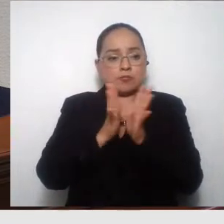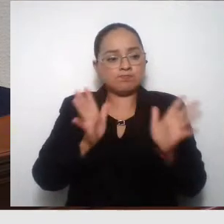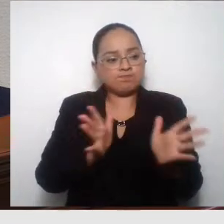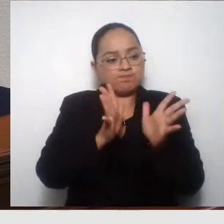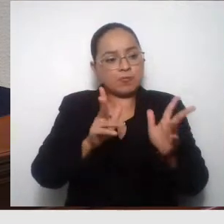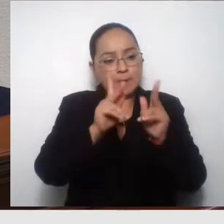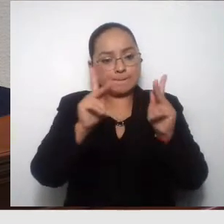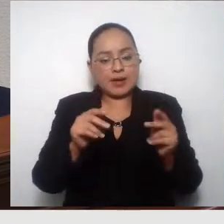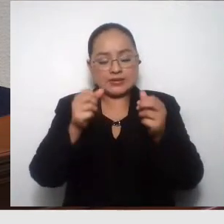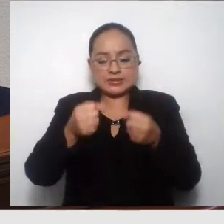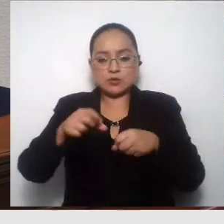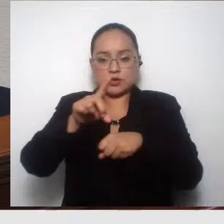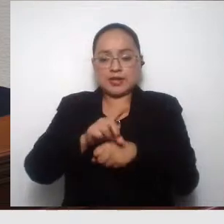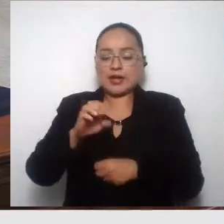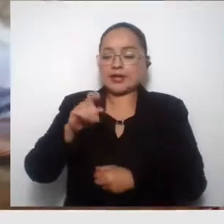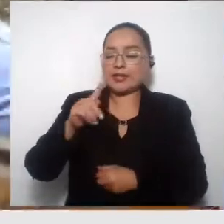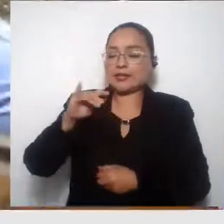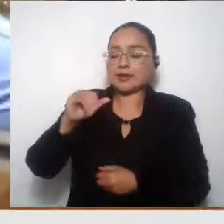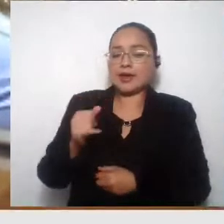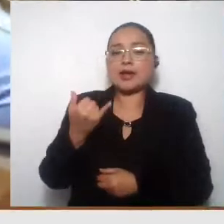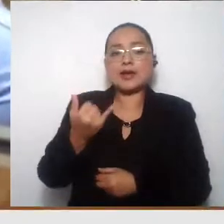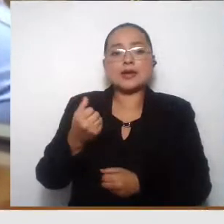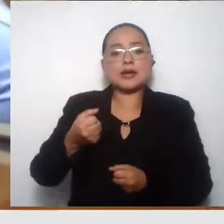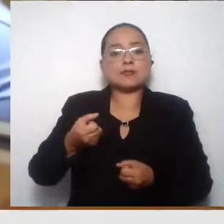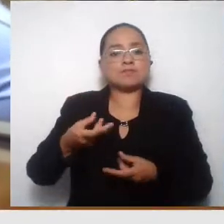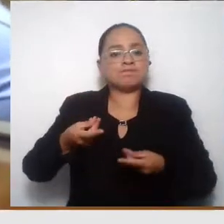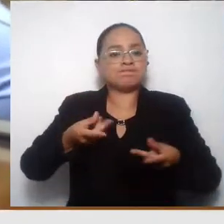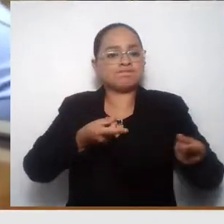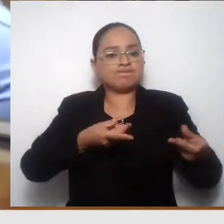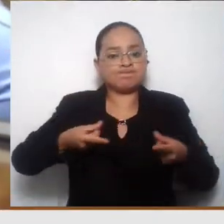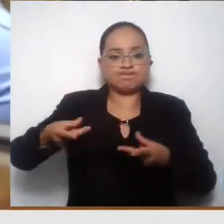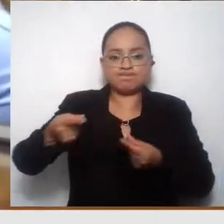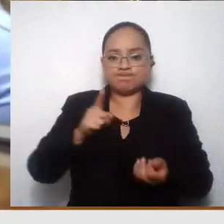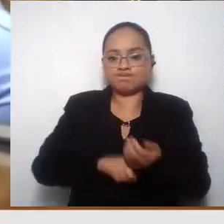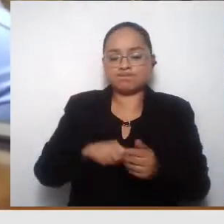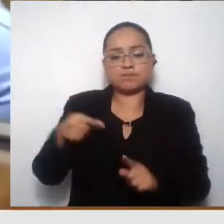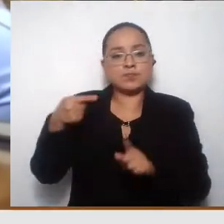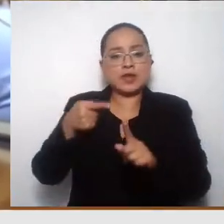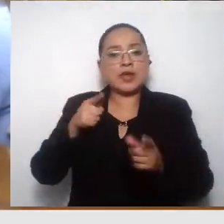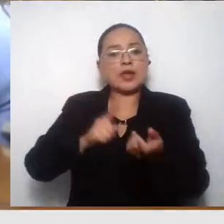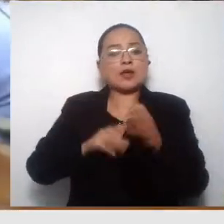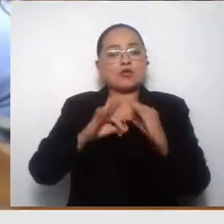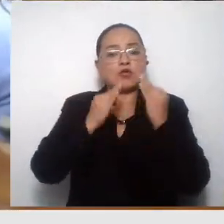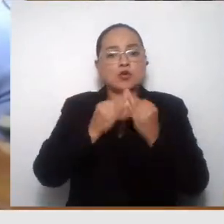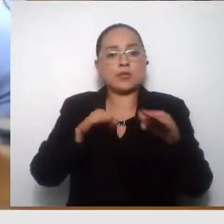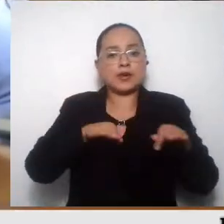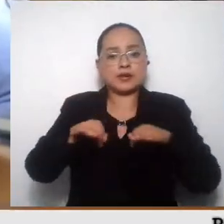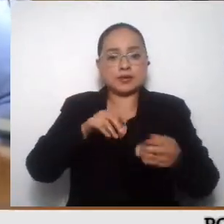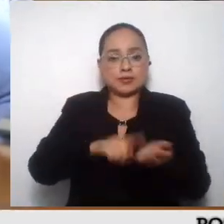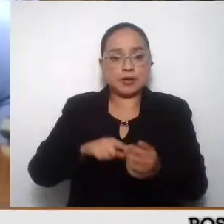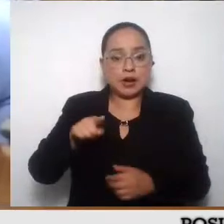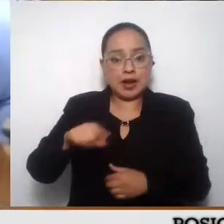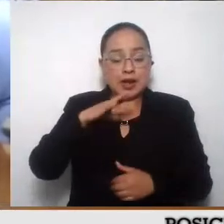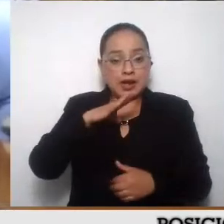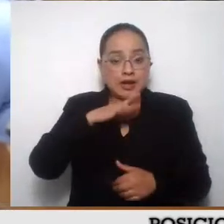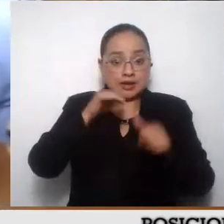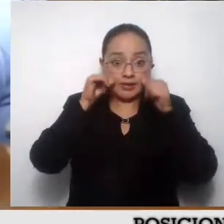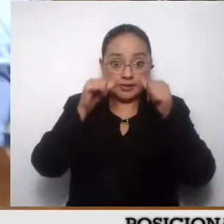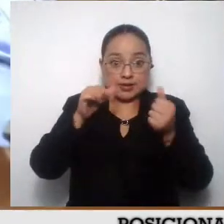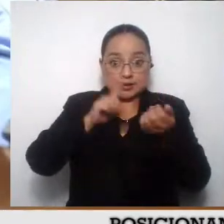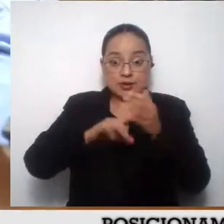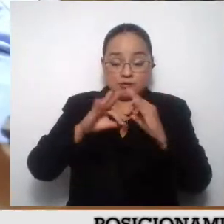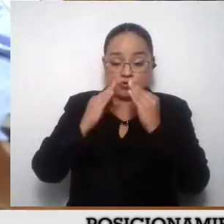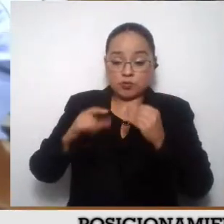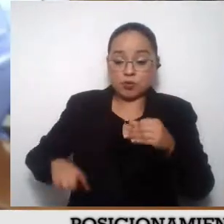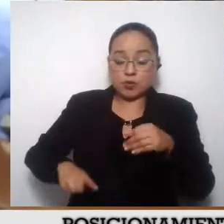seguridad, ética y eficiencia, que atenderá la gobernabilidad democrática, Estado de Derecho y